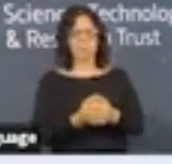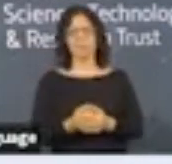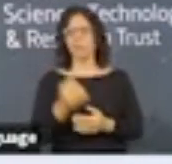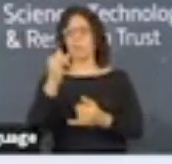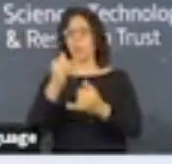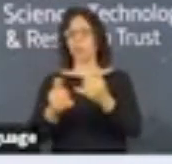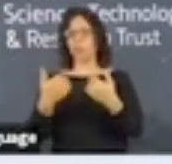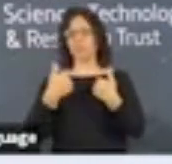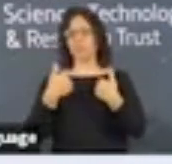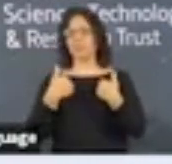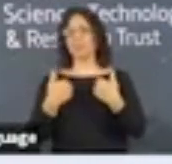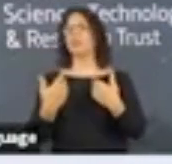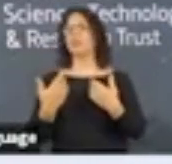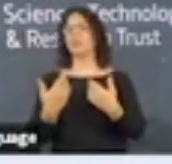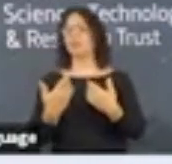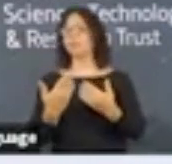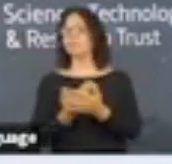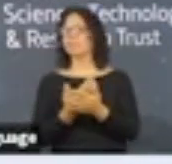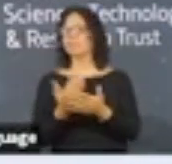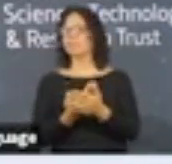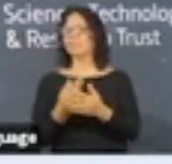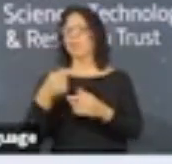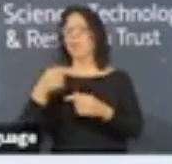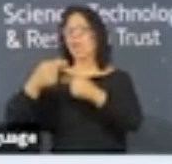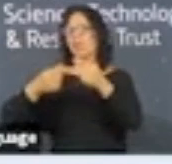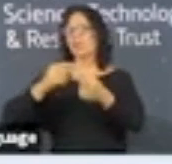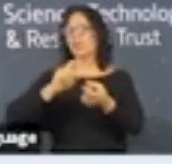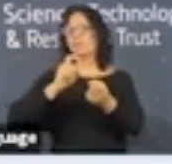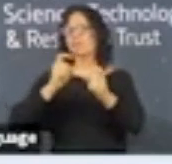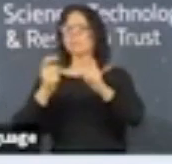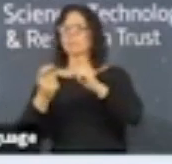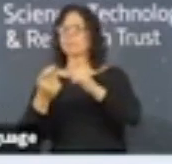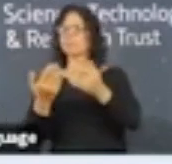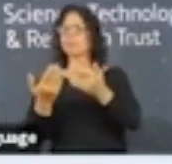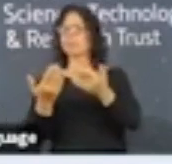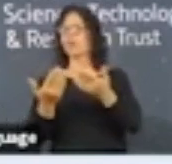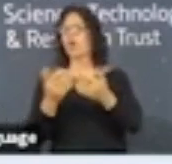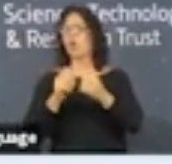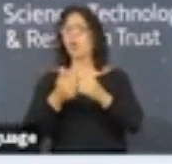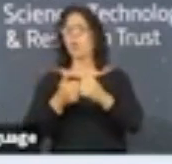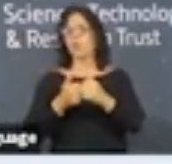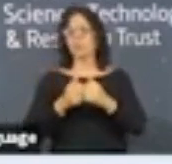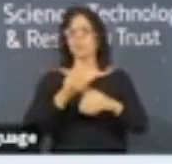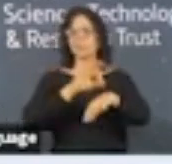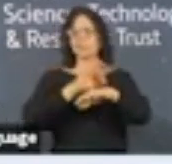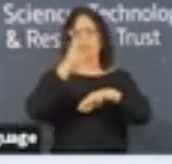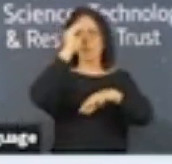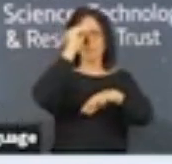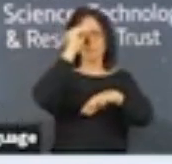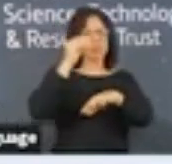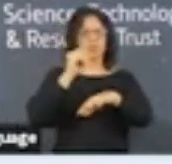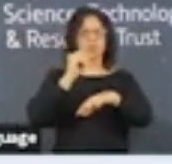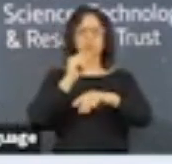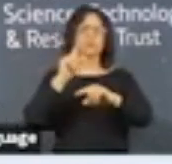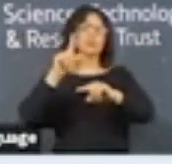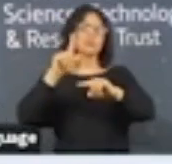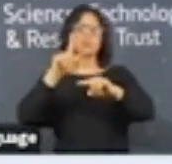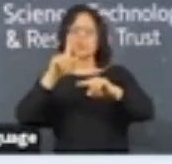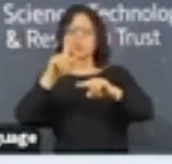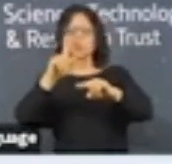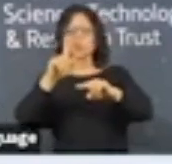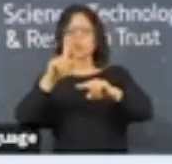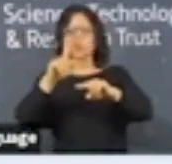la modalidad de modificación genética, que es liberar machos ya esterilizados, de modo que cuando se aparean con las